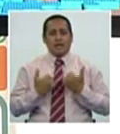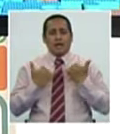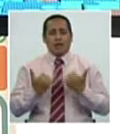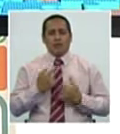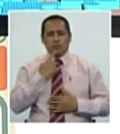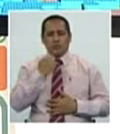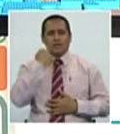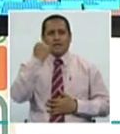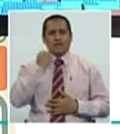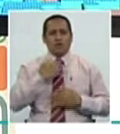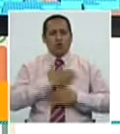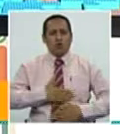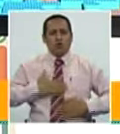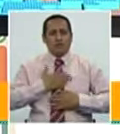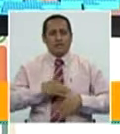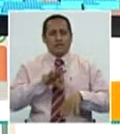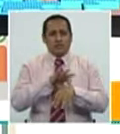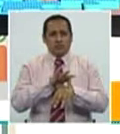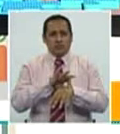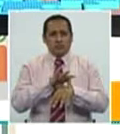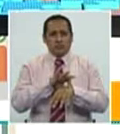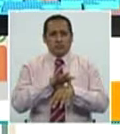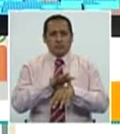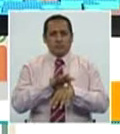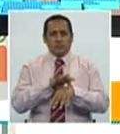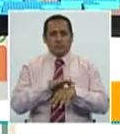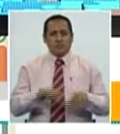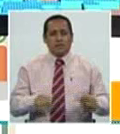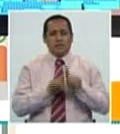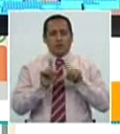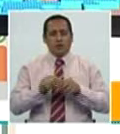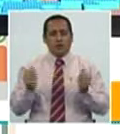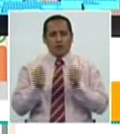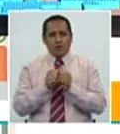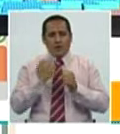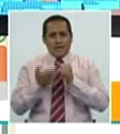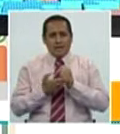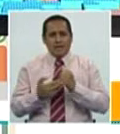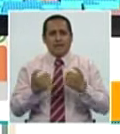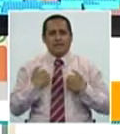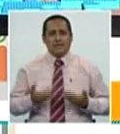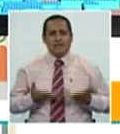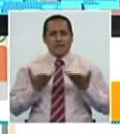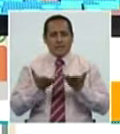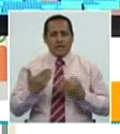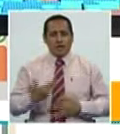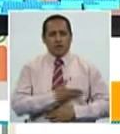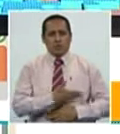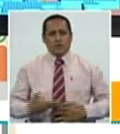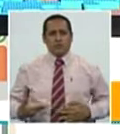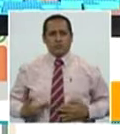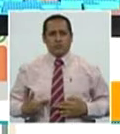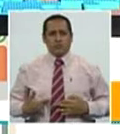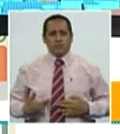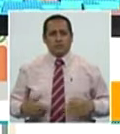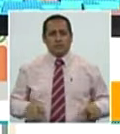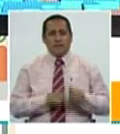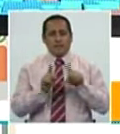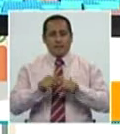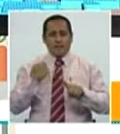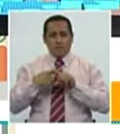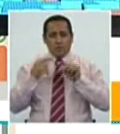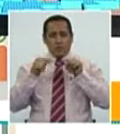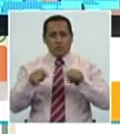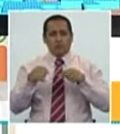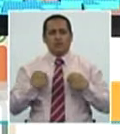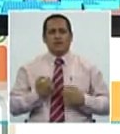tiene el derecho a gozar de una salud, ¿no?, con la garantía que le tiene que dar el Estado. Y